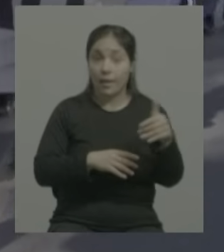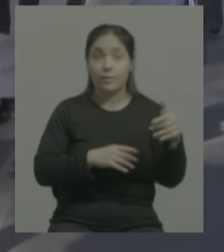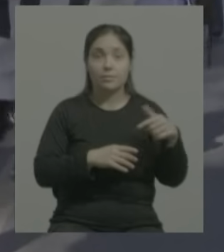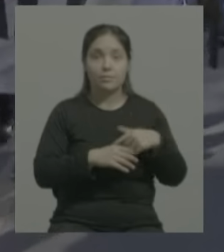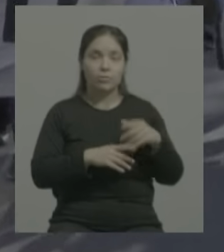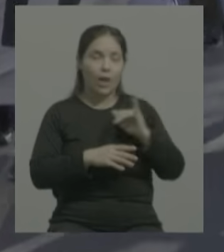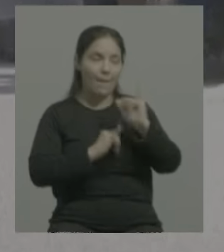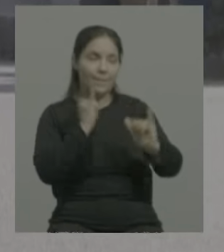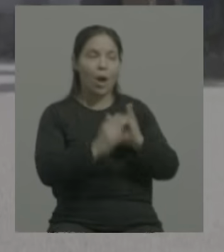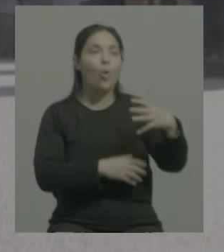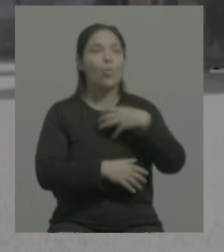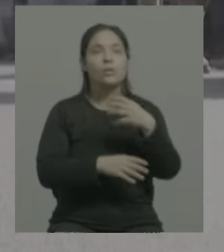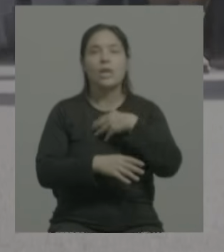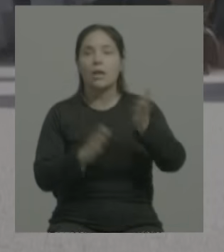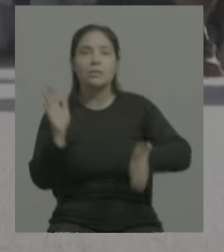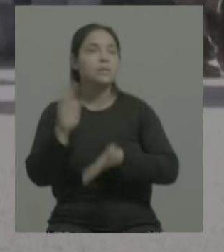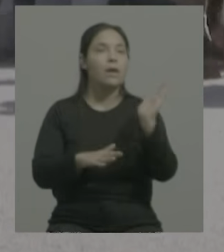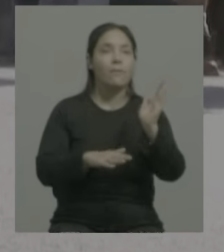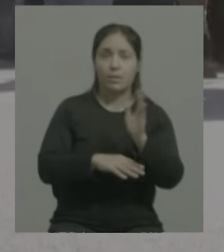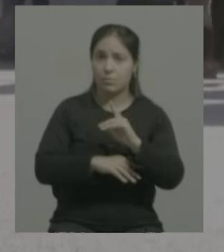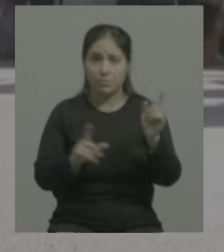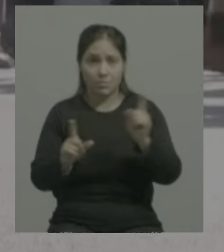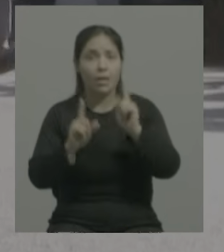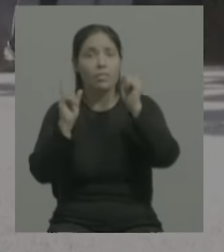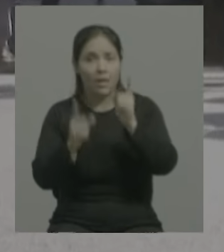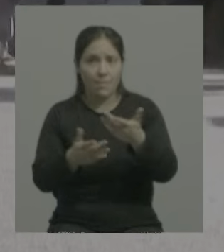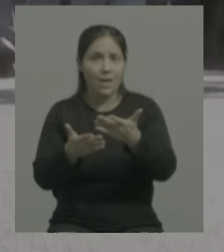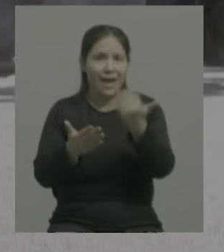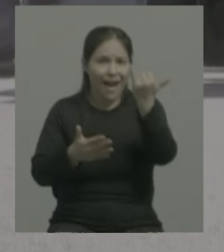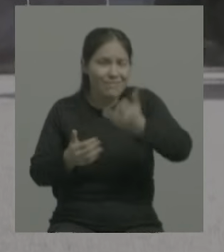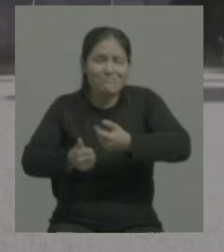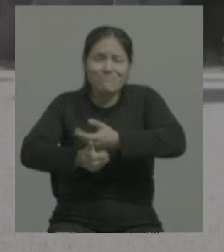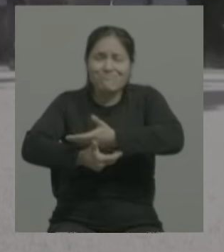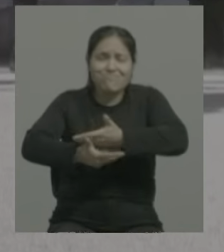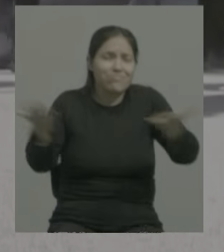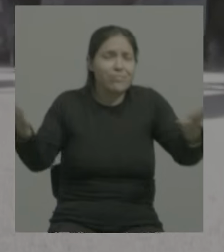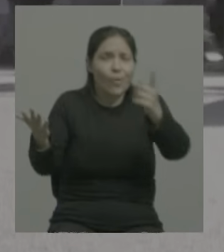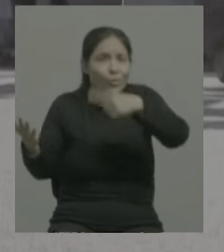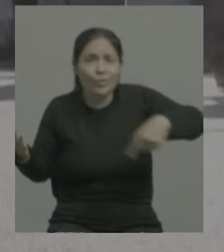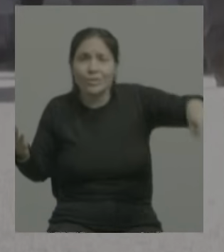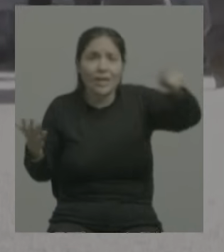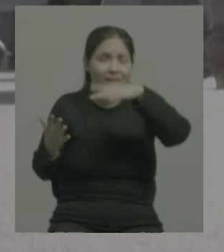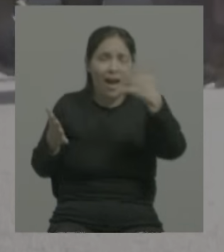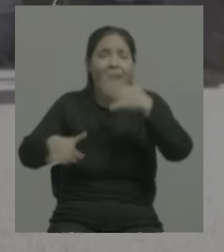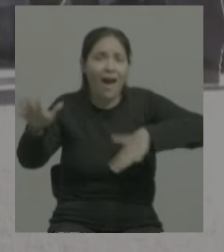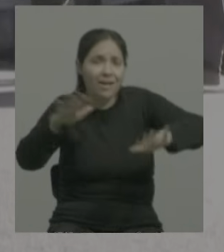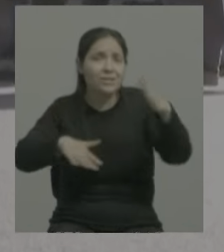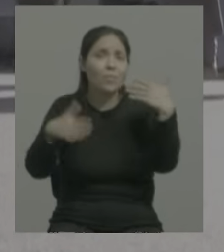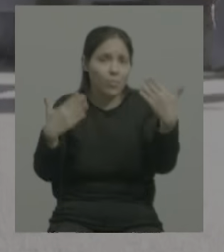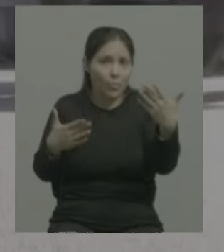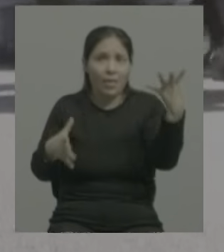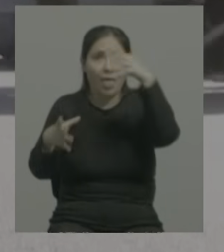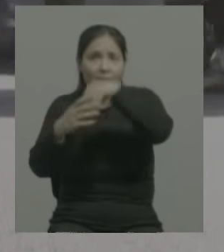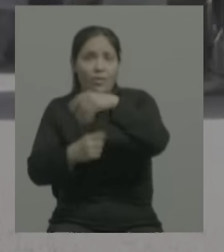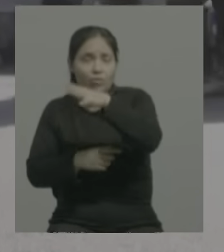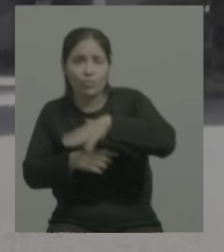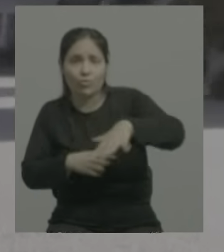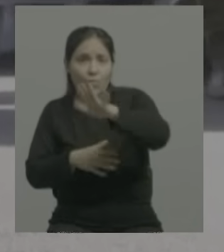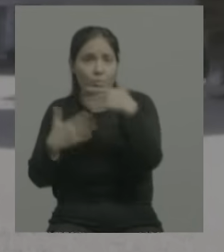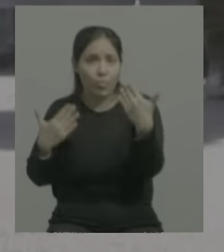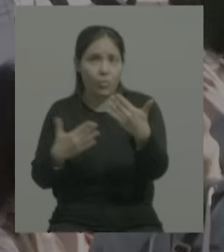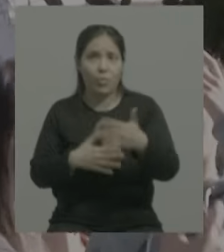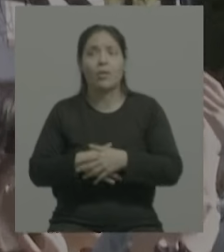y a irse. Hay todo un mundo dentro de la Universidad Nacional de Cuyo que los recibe con los brazos abiertos para que ustedes puedan hacer lo que quieran, lo que se les ocurra, lo pueden hacer acá adentro. Y yo creo que eso es